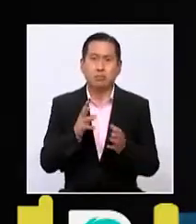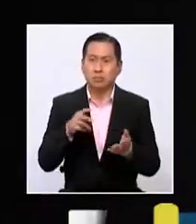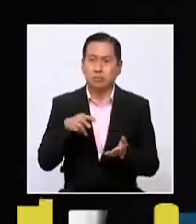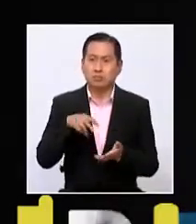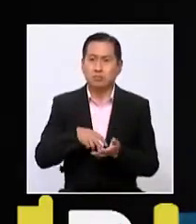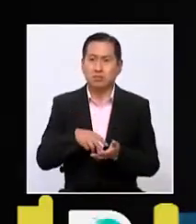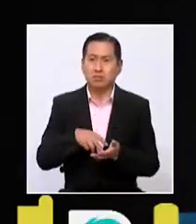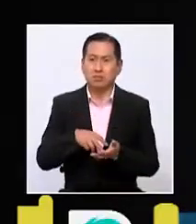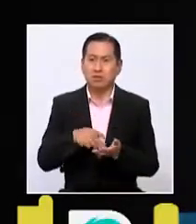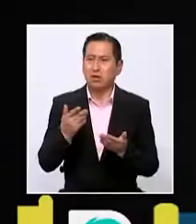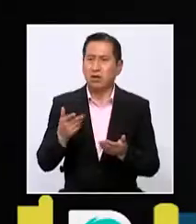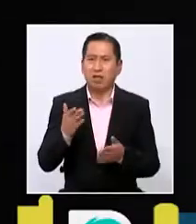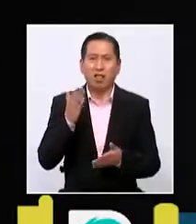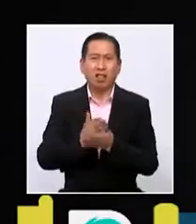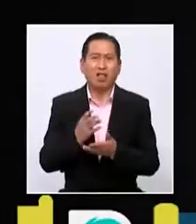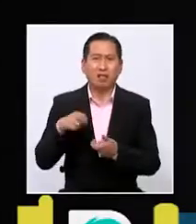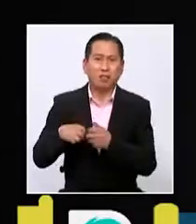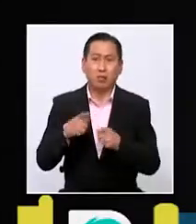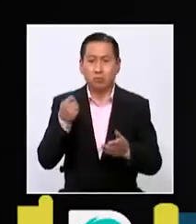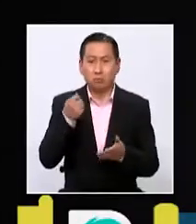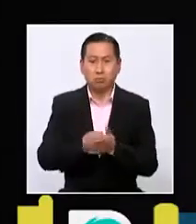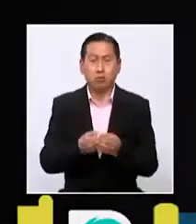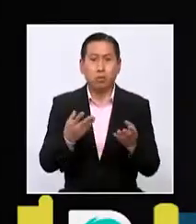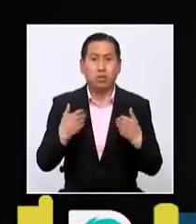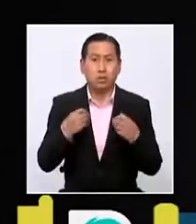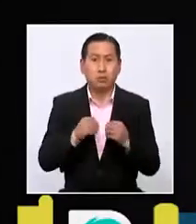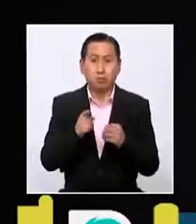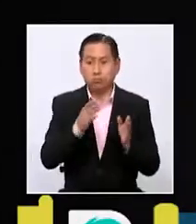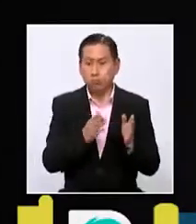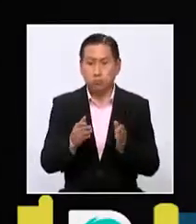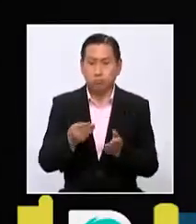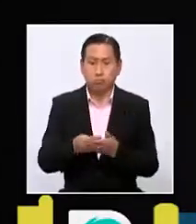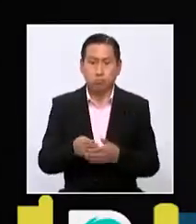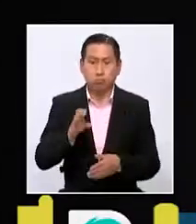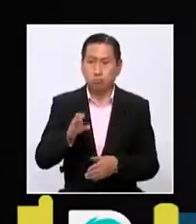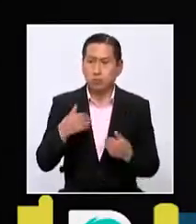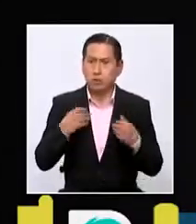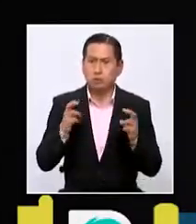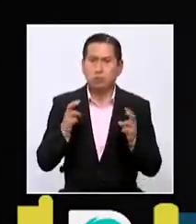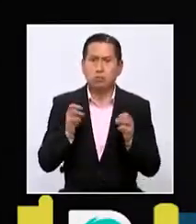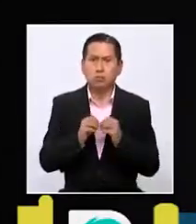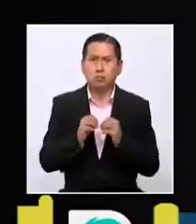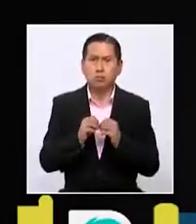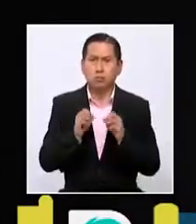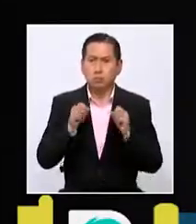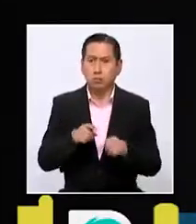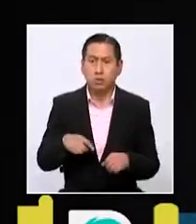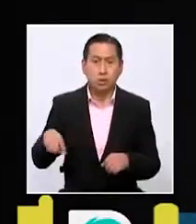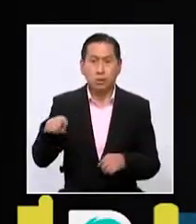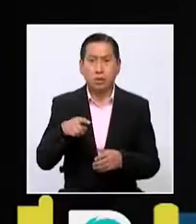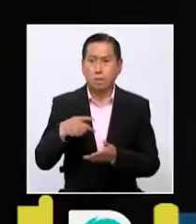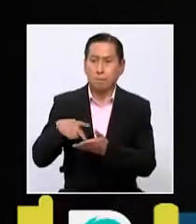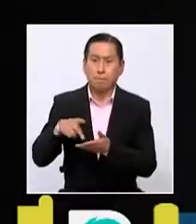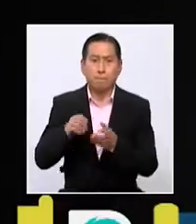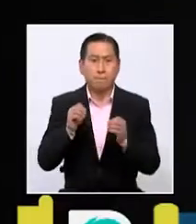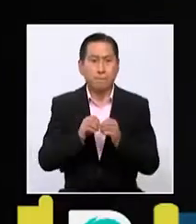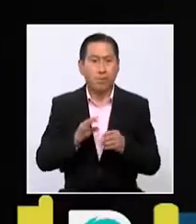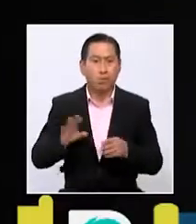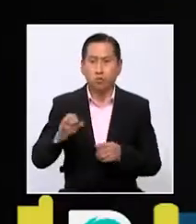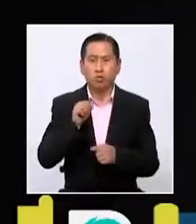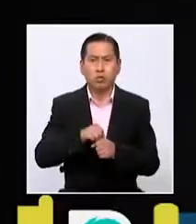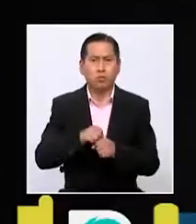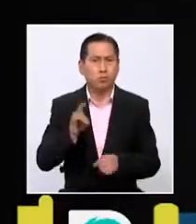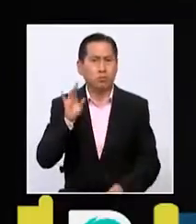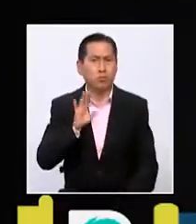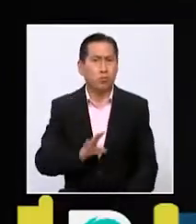muchos sentidos. Sin embargo, la inversión que también ha preparado la Reina del Sur tiene que ver con la posibilidad de poder pagar mano de obra en nuestro